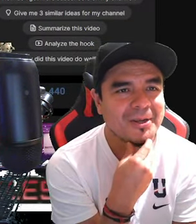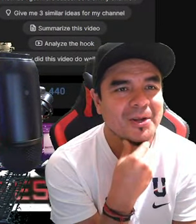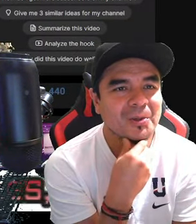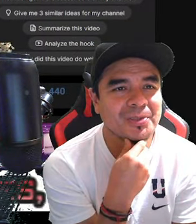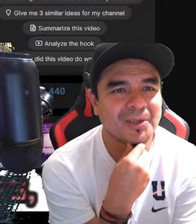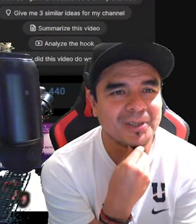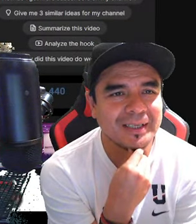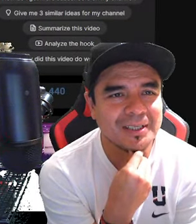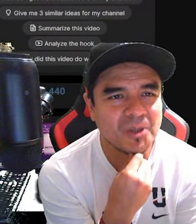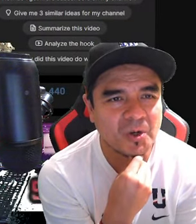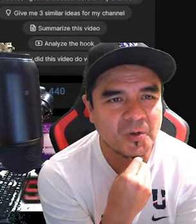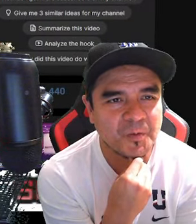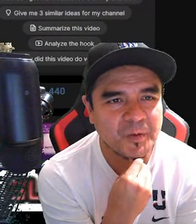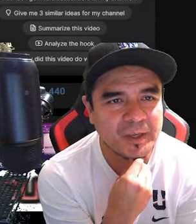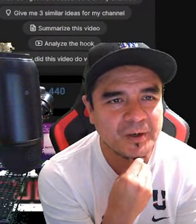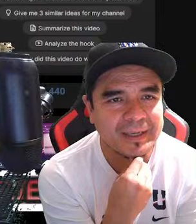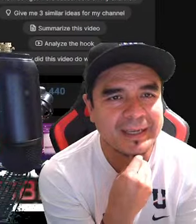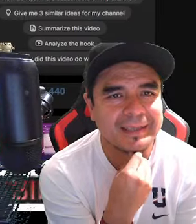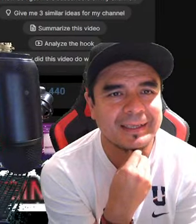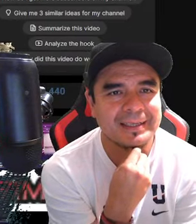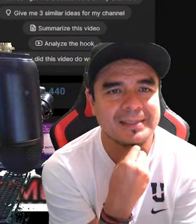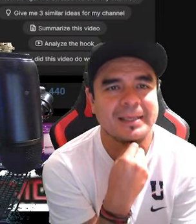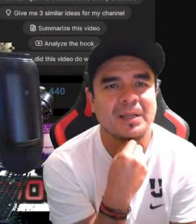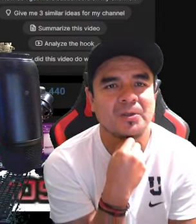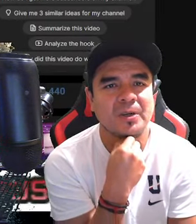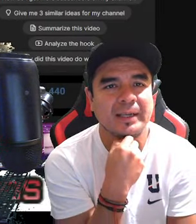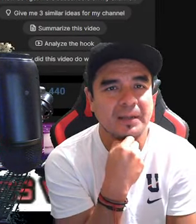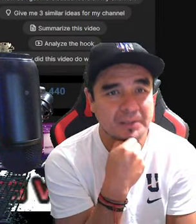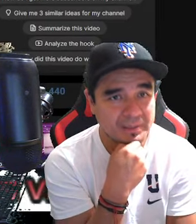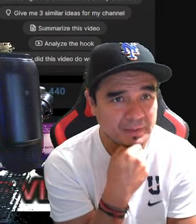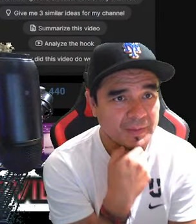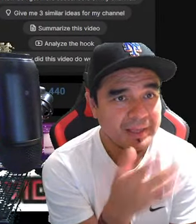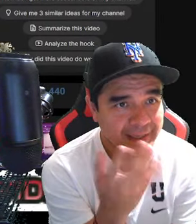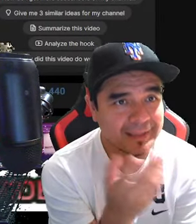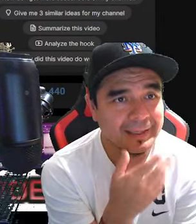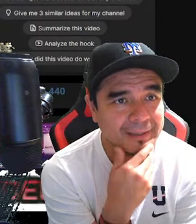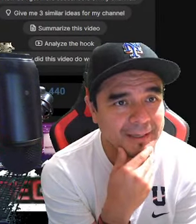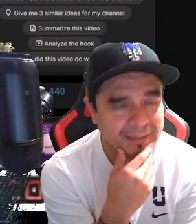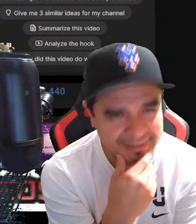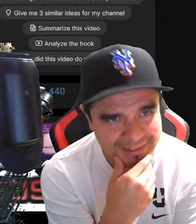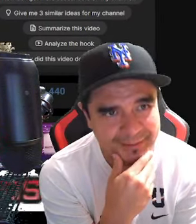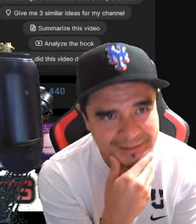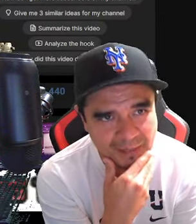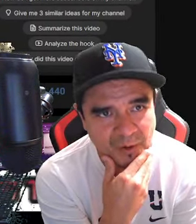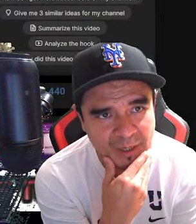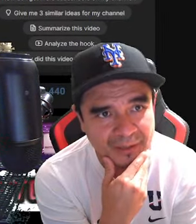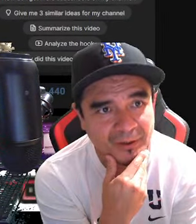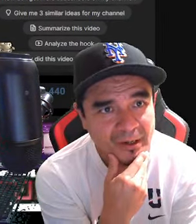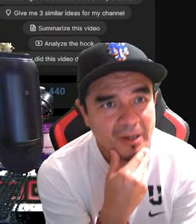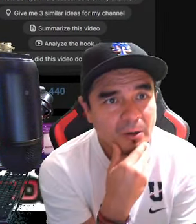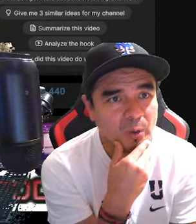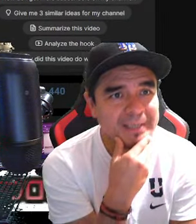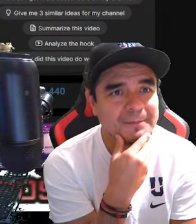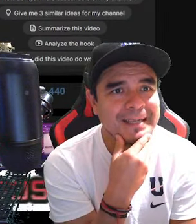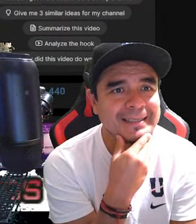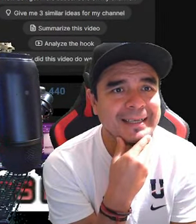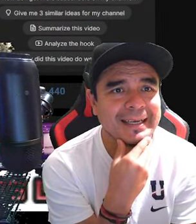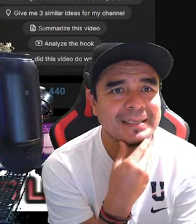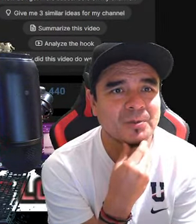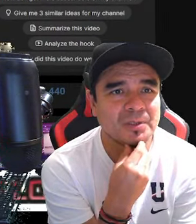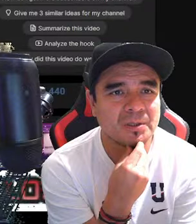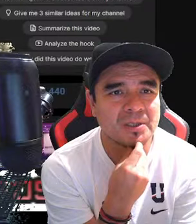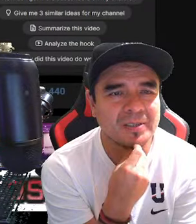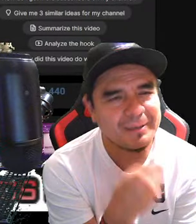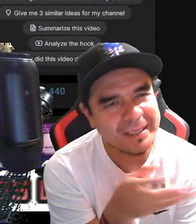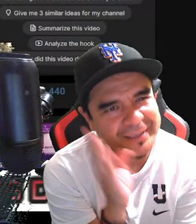leyendo. Lucy Rodríguez, yo confío en la inteligencia de la doctora Claudia Sheinbaum en el debate. Sí, va a estar muy bueno. Luis